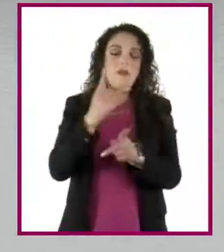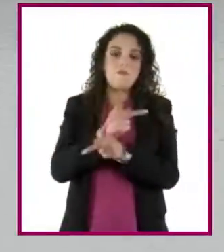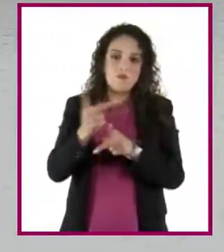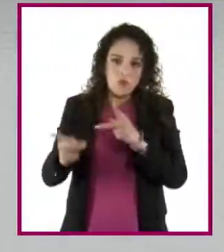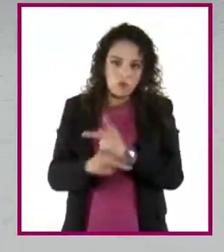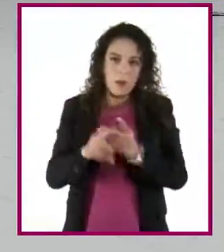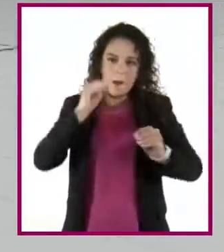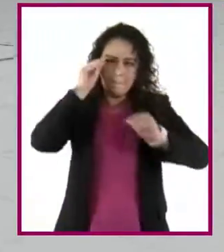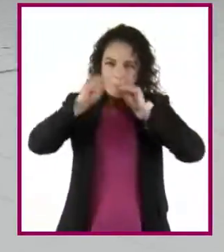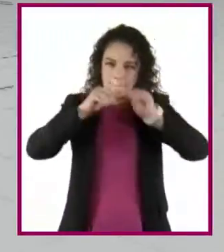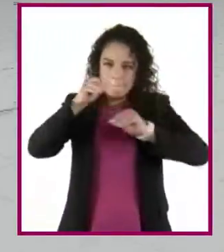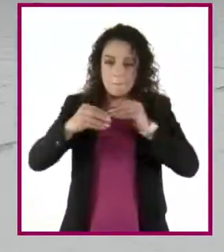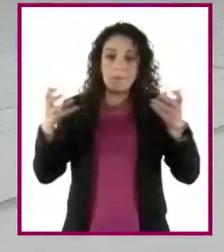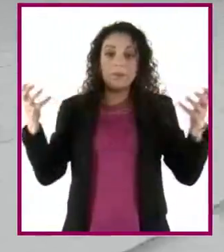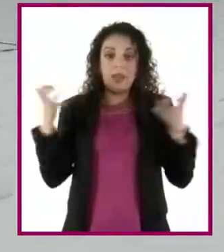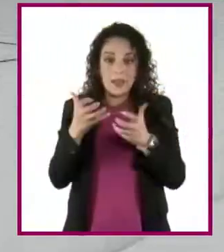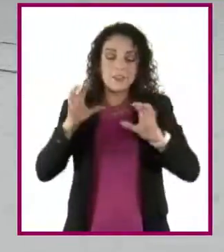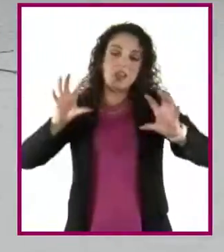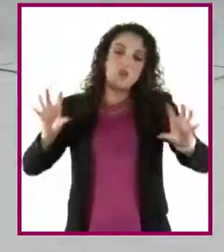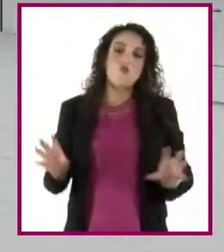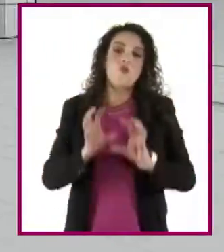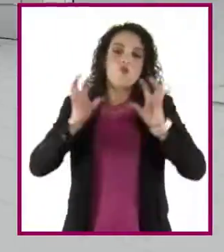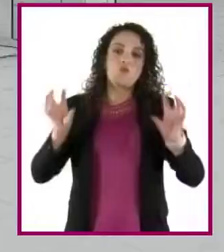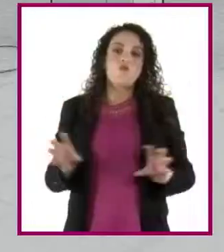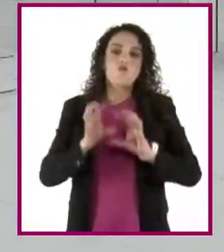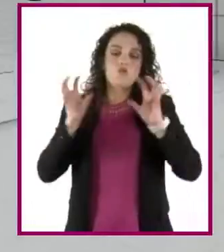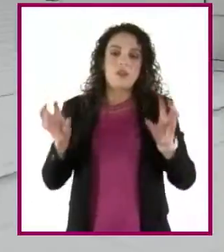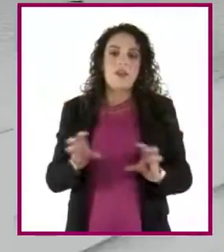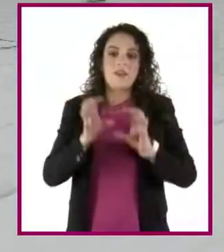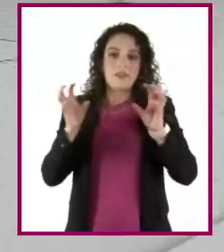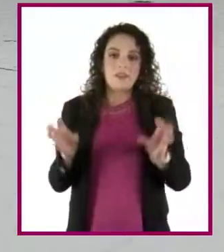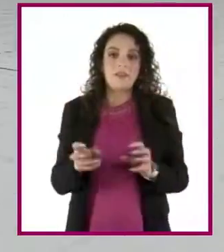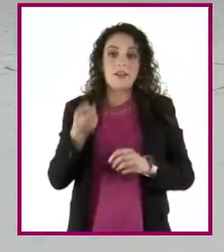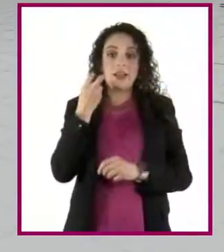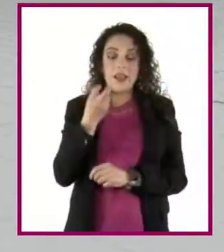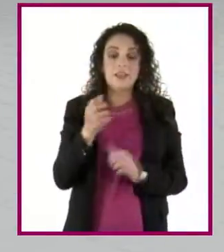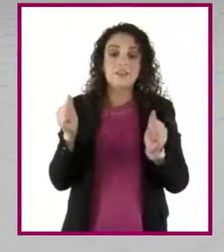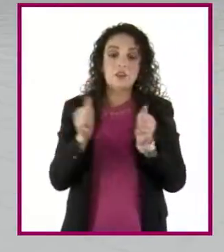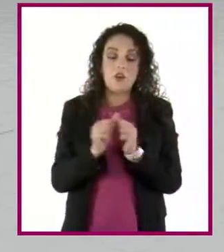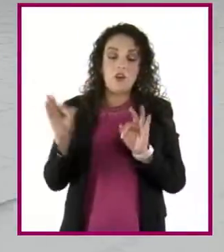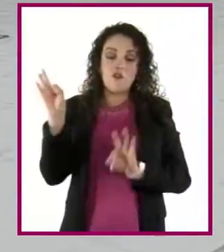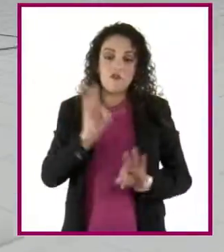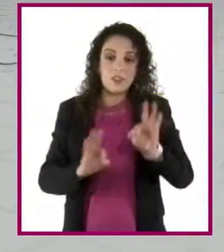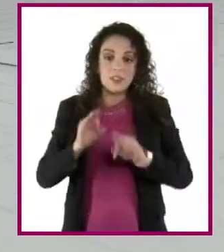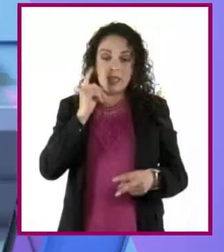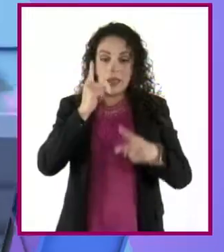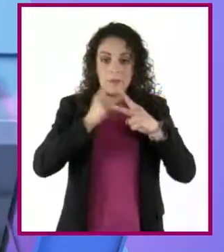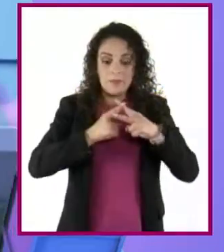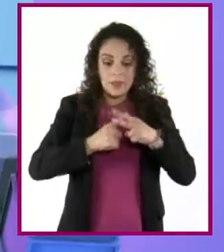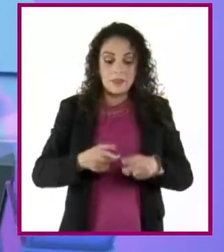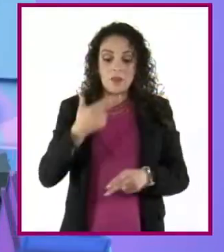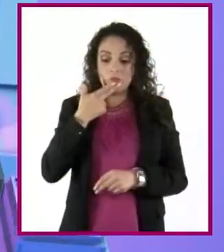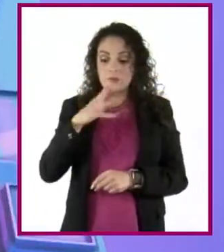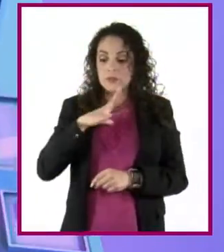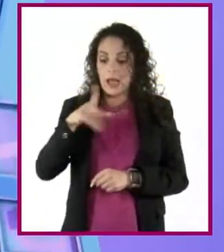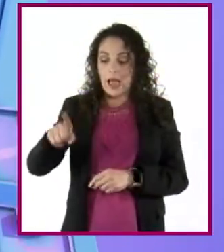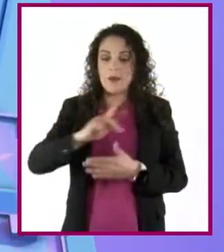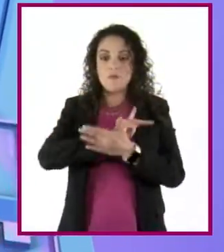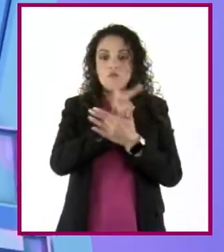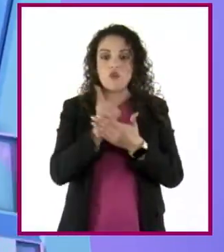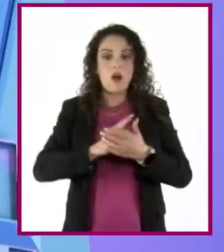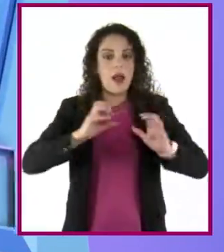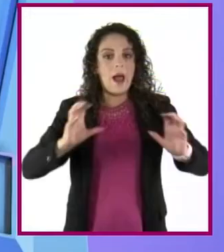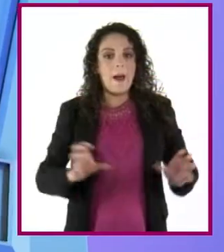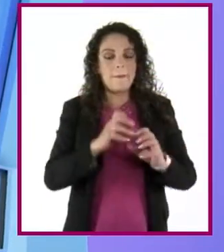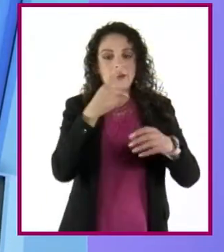poderlos probar virtualmente, poderlos probar a través de las fórmulas físicas y matemáticas que tienen los programas y